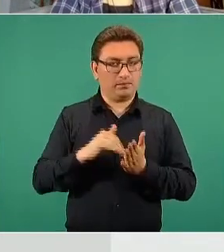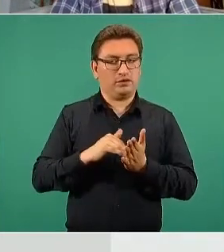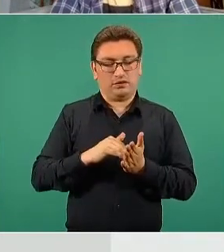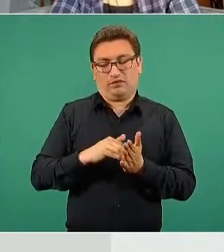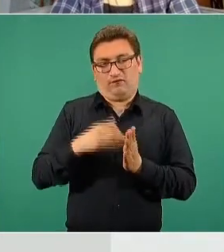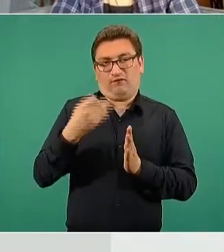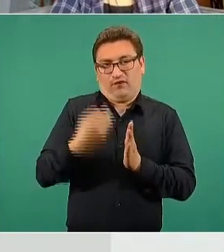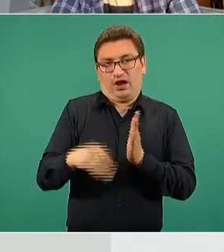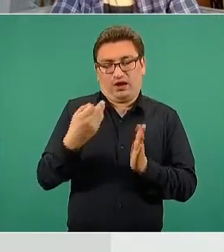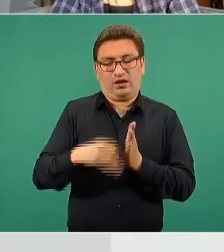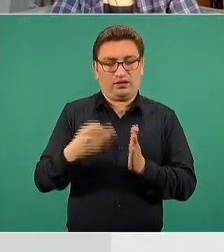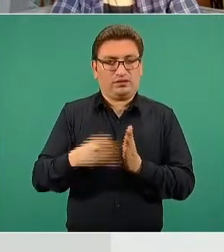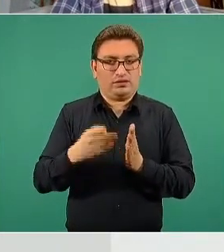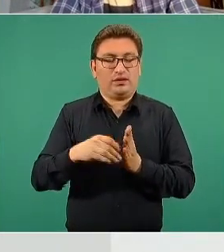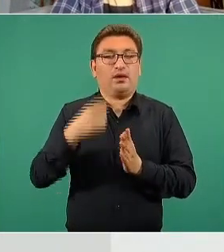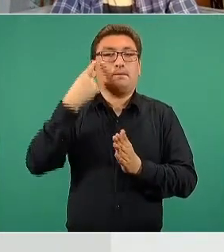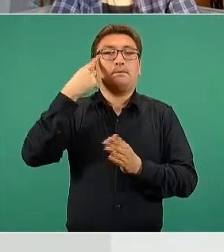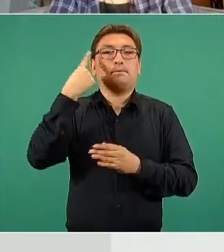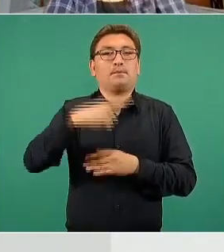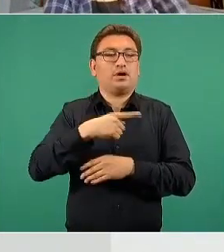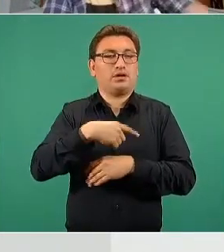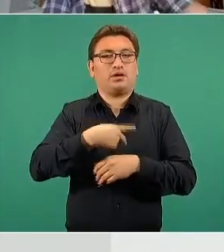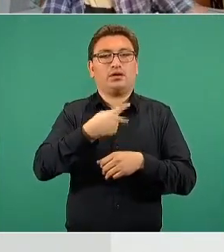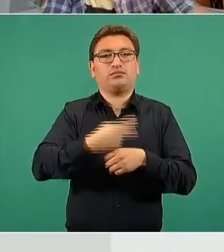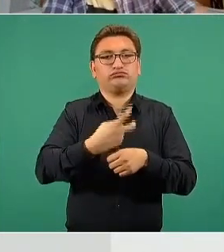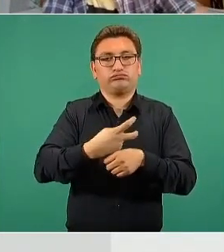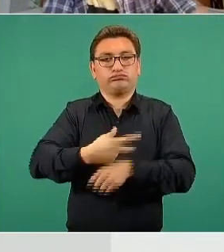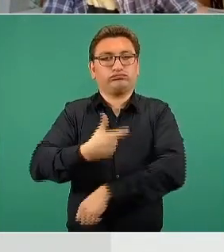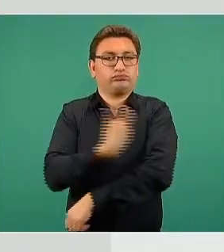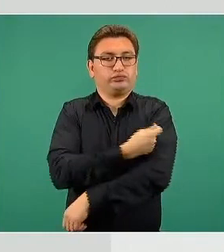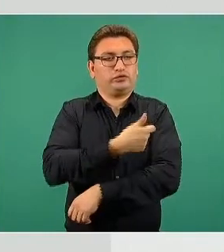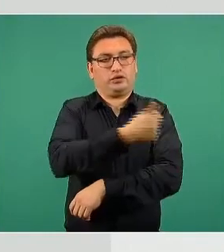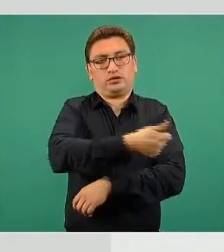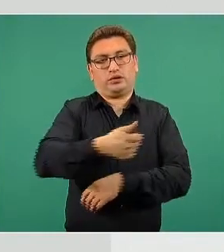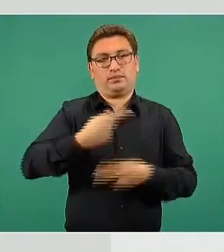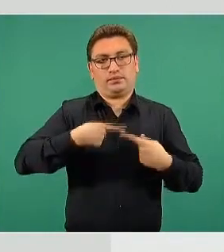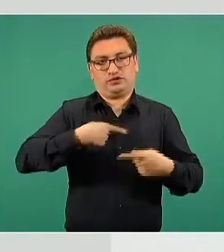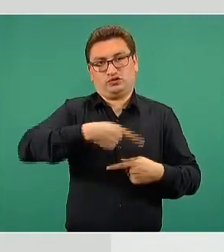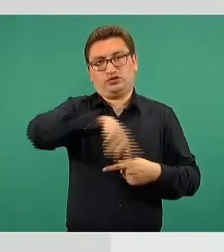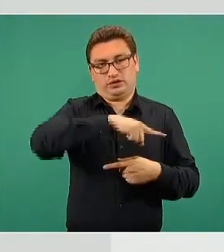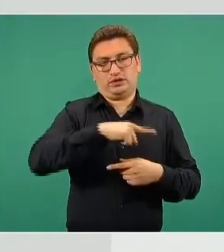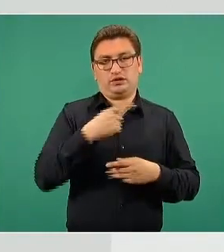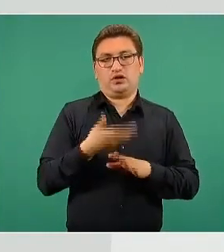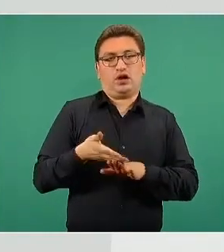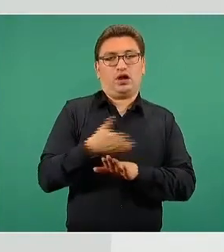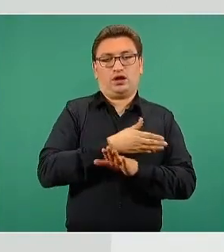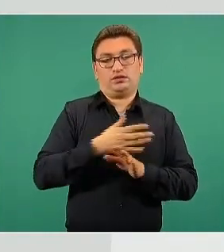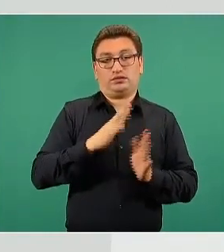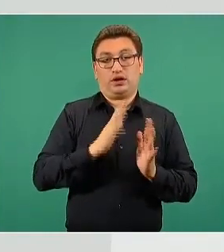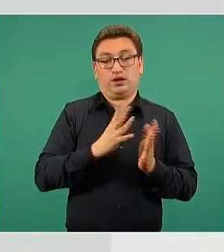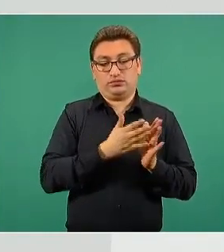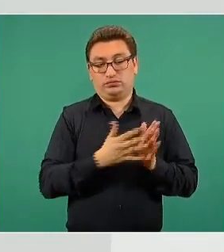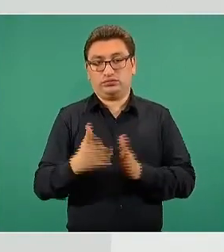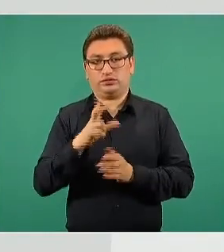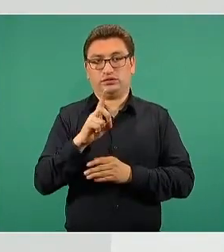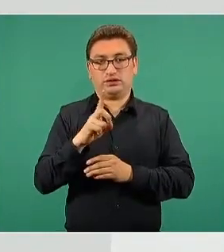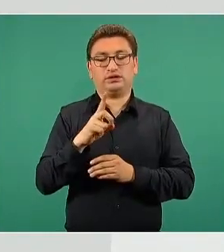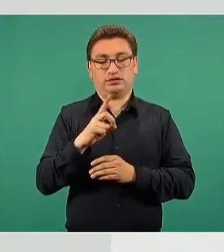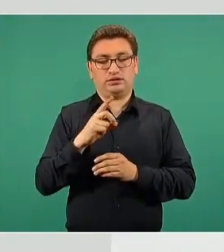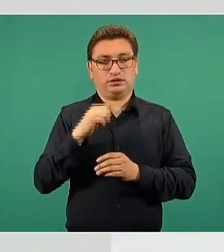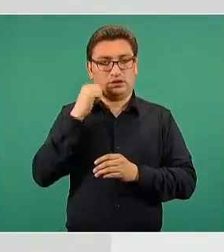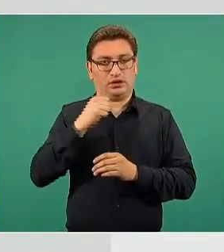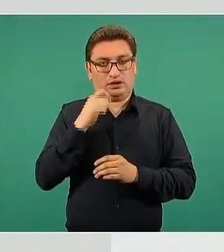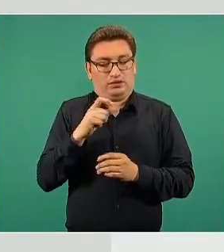y esto era para completar la vacunación de personas que ya el 30 de abril ya habían cumplido 35